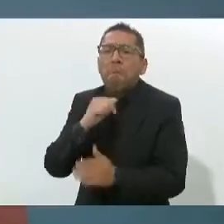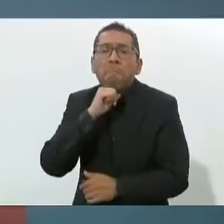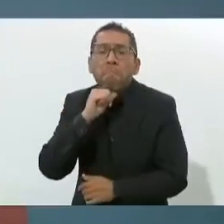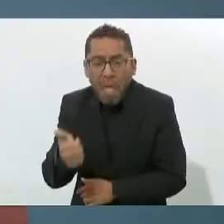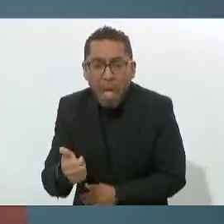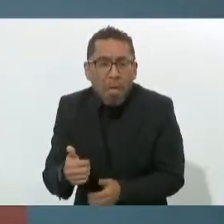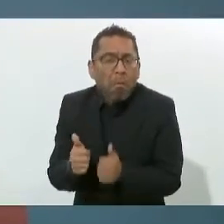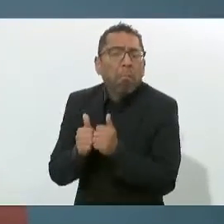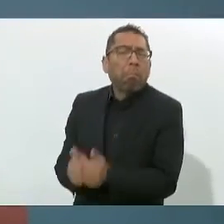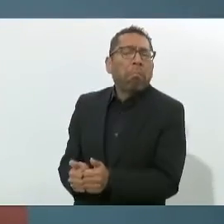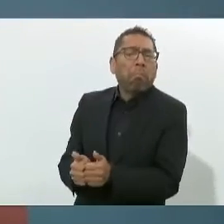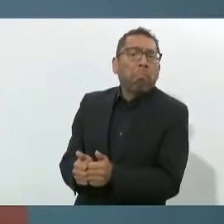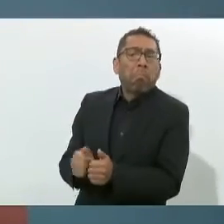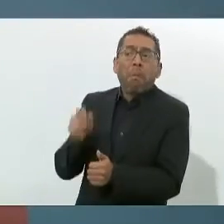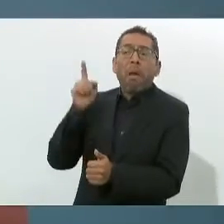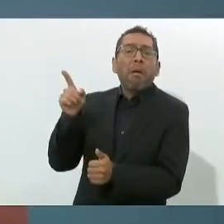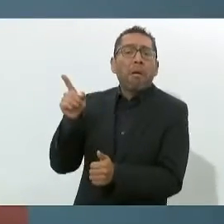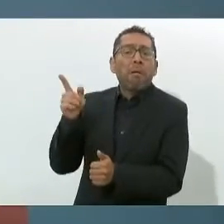y desde allá